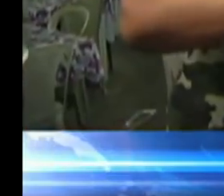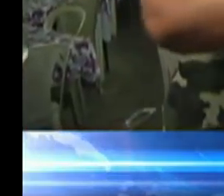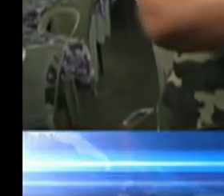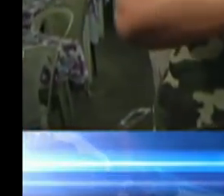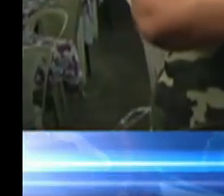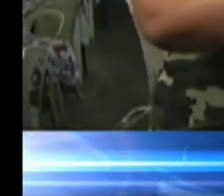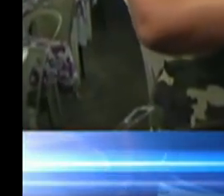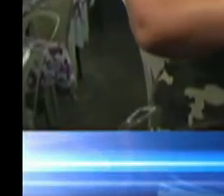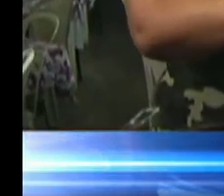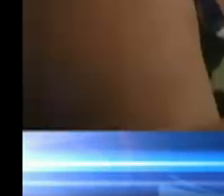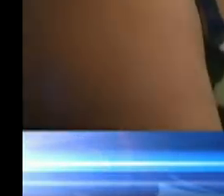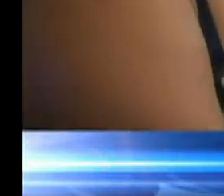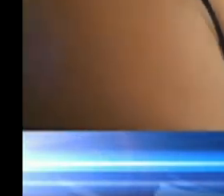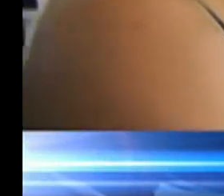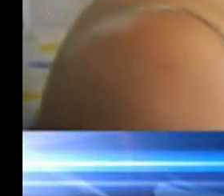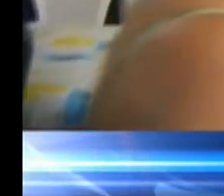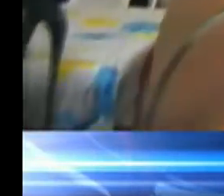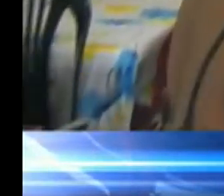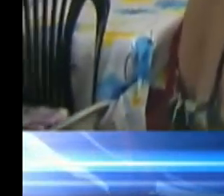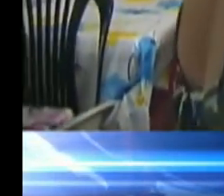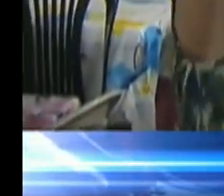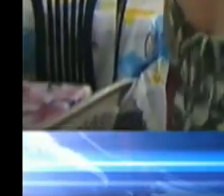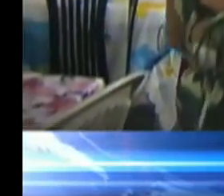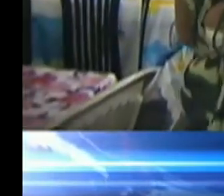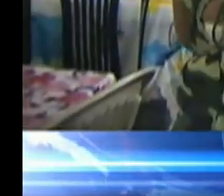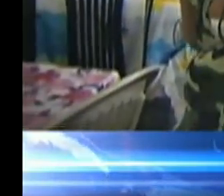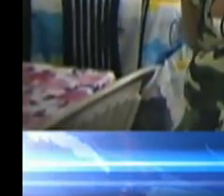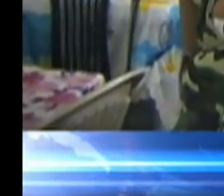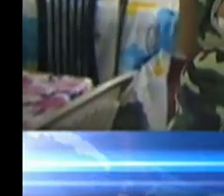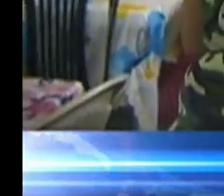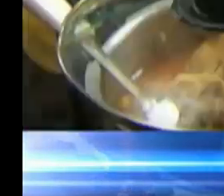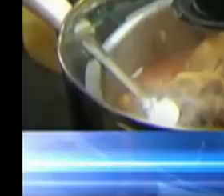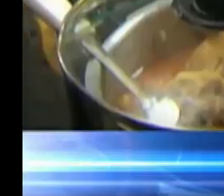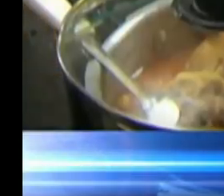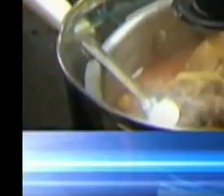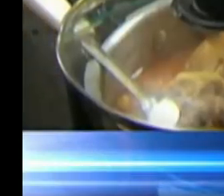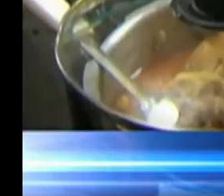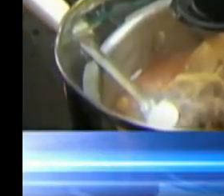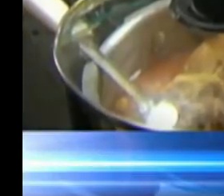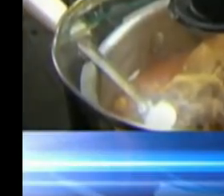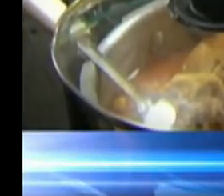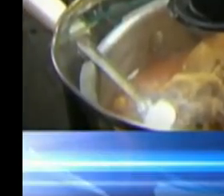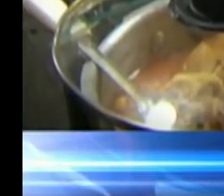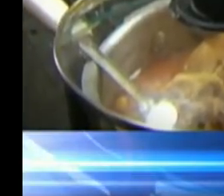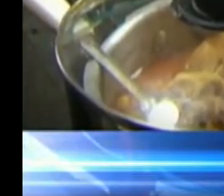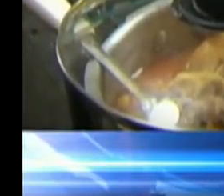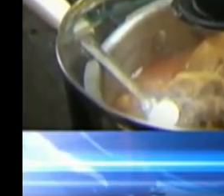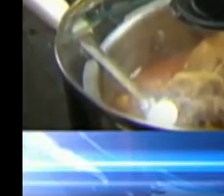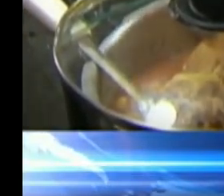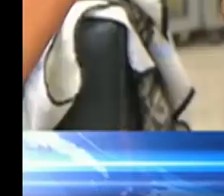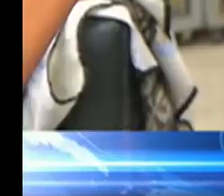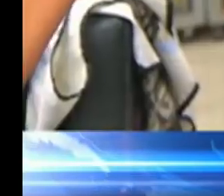Más adelante en nuestro segmento Noctámbulos, conozca las historias de varios emprendedores.